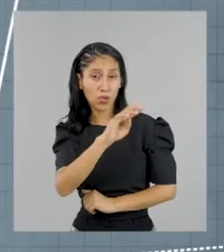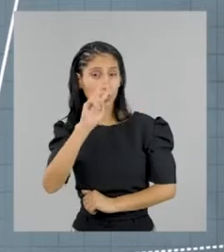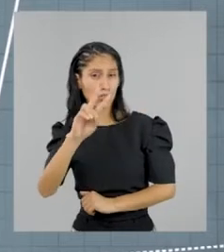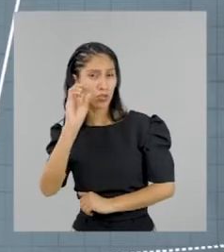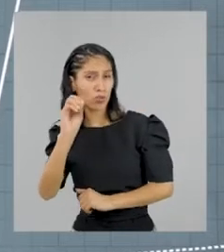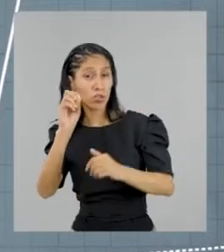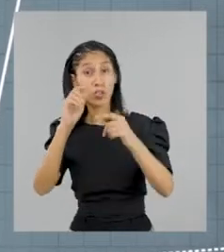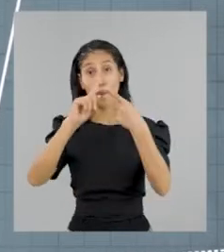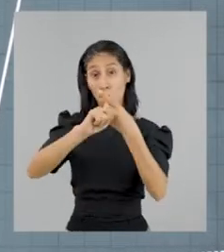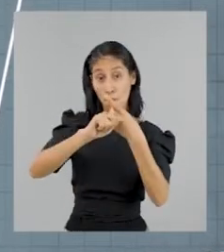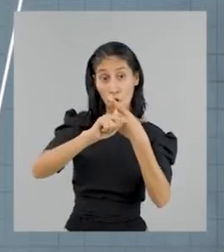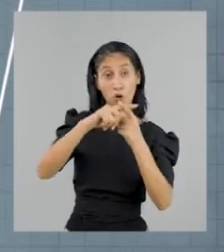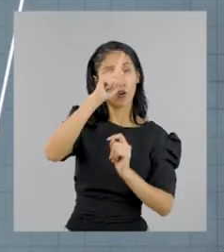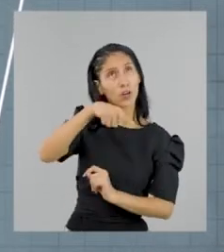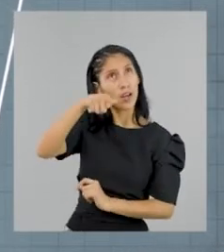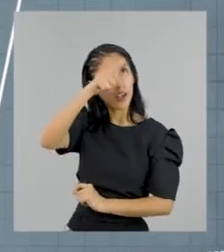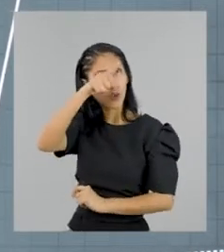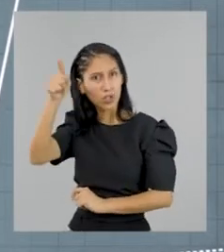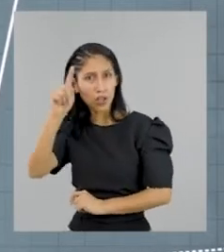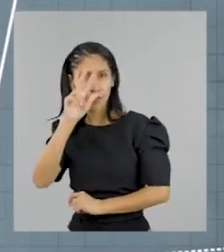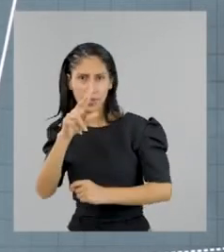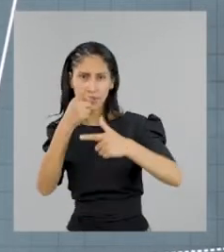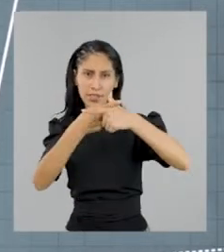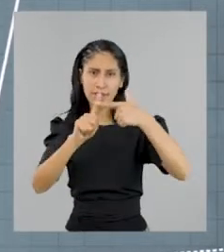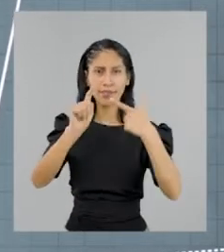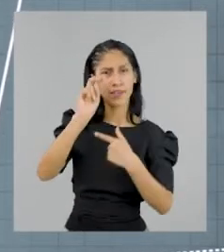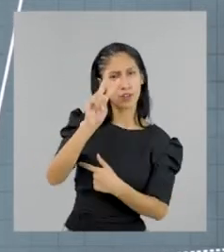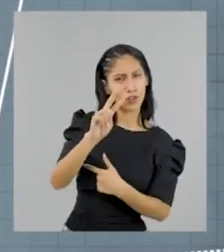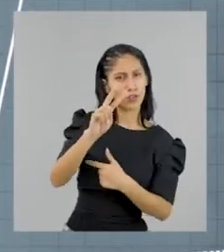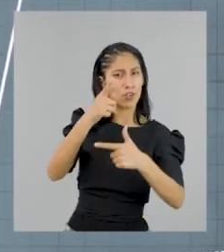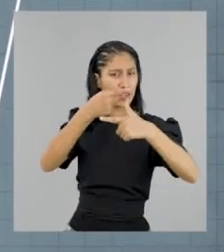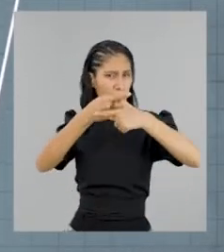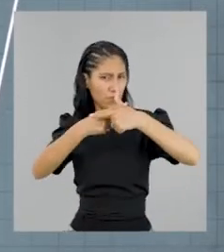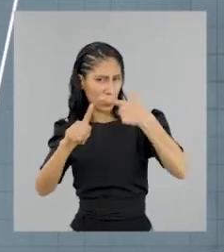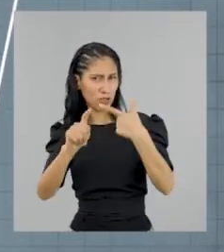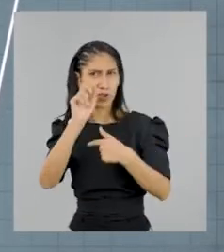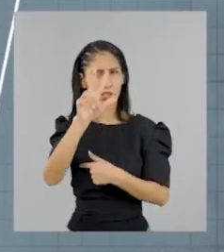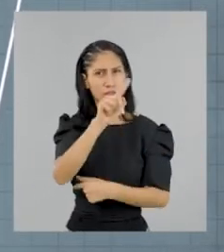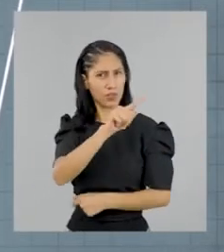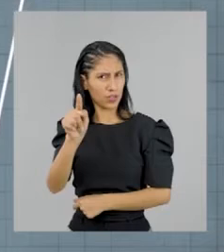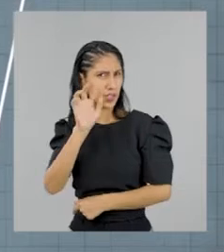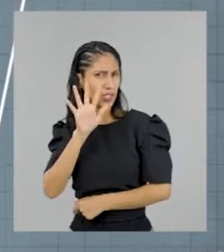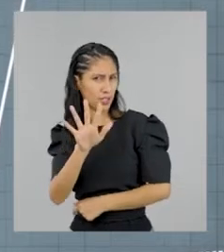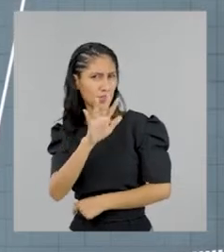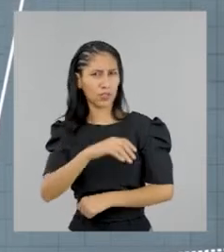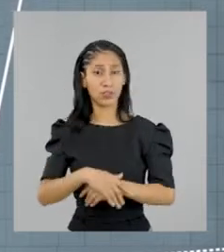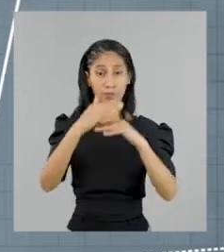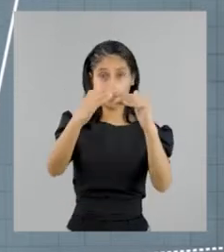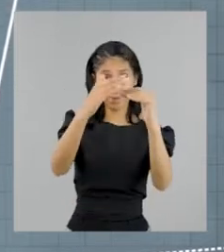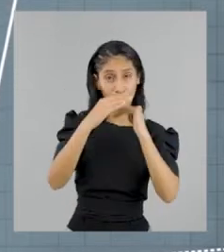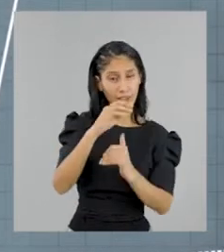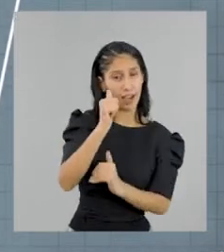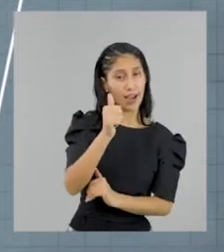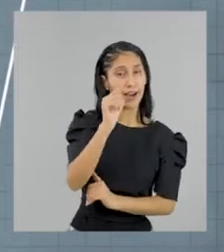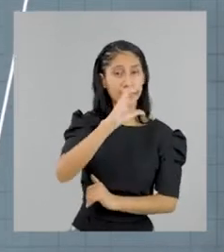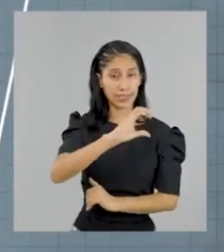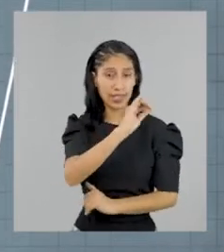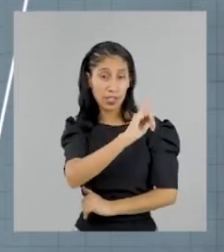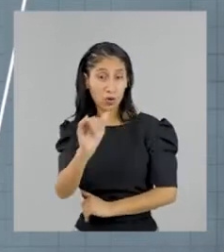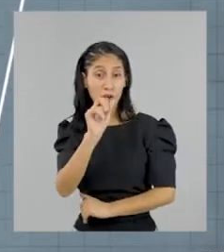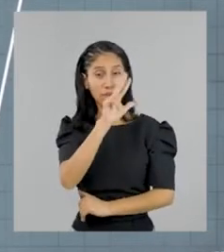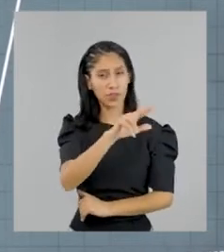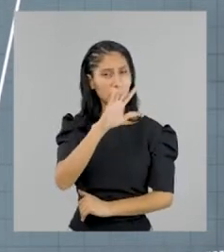420 multiplicado por raíz cuadrada de 3 entre 2 dividido entre 3/5.